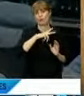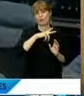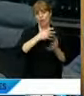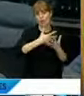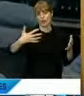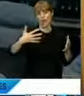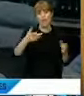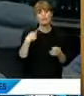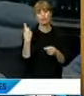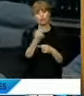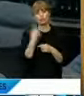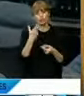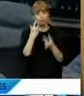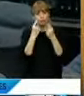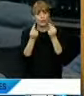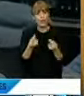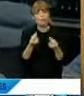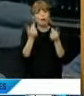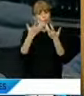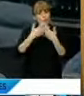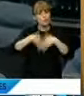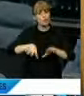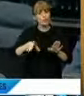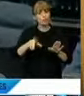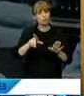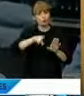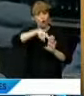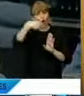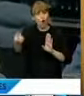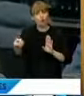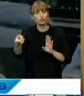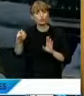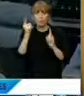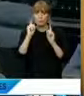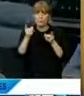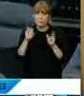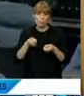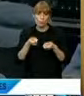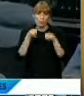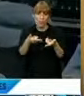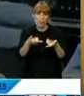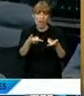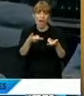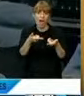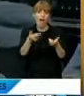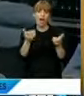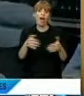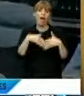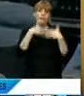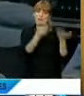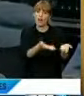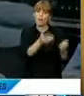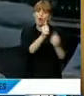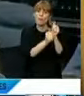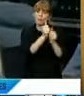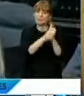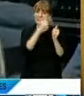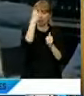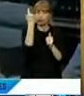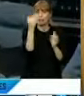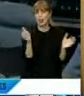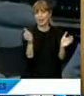ribadavia mira lo tenemos acá donde estamos nosotros en este sector de las carpas quedaron el grupo de militantes que que quedó sobre todo de